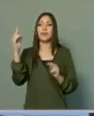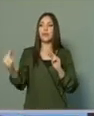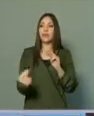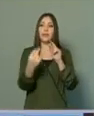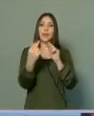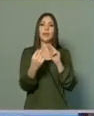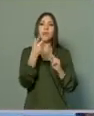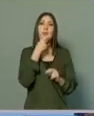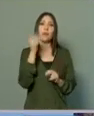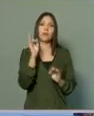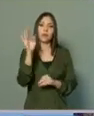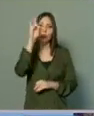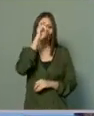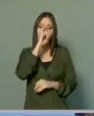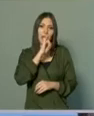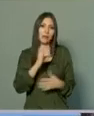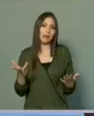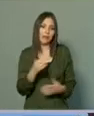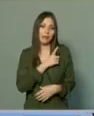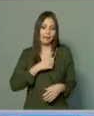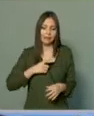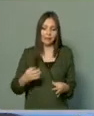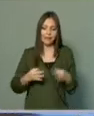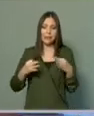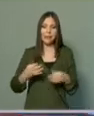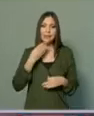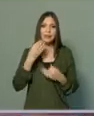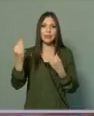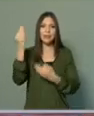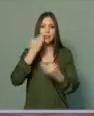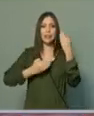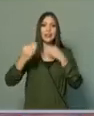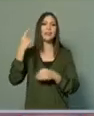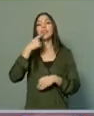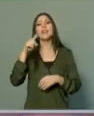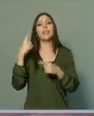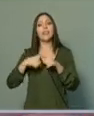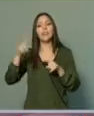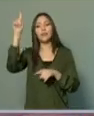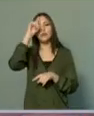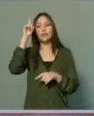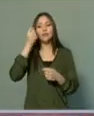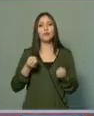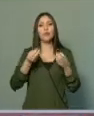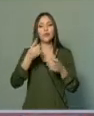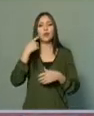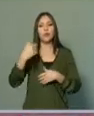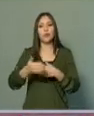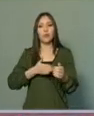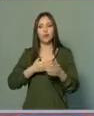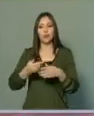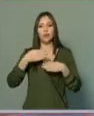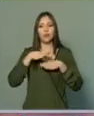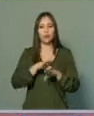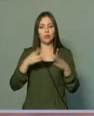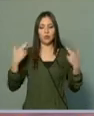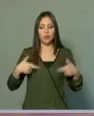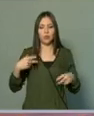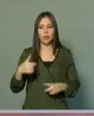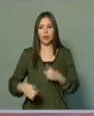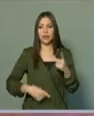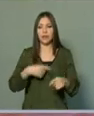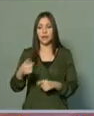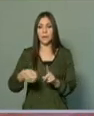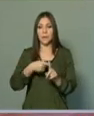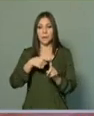Entonces, hoy en día tienen que irse bien arreglados, ¿no? Y traemos propuestas para moda deportiva. Y ahorita estamos viendo el primer modelo. Por ejemplo, tenemos